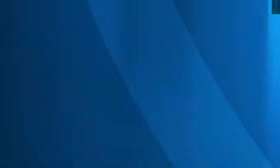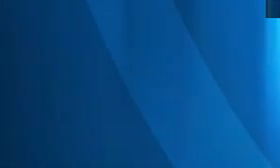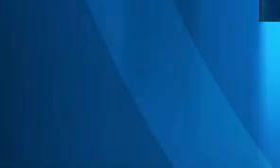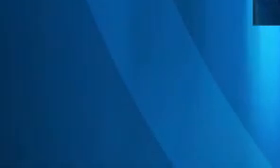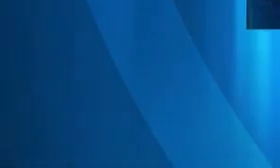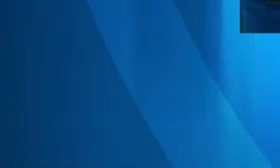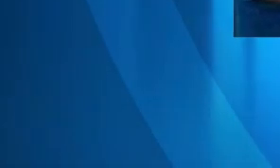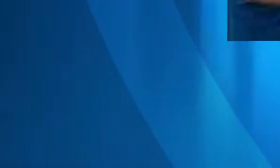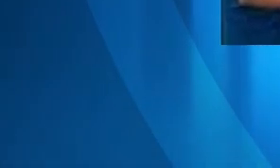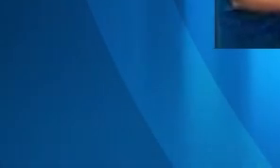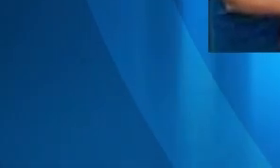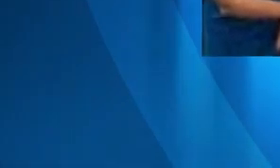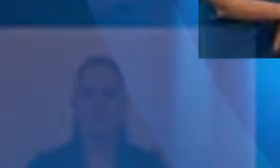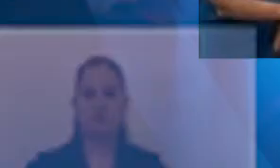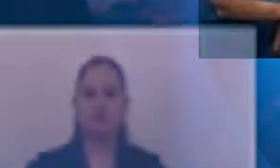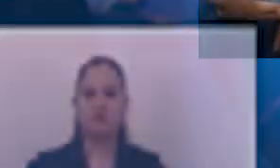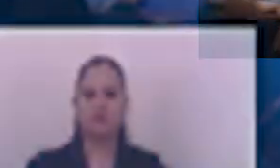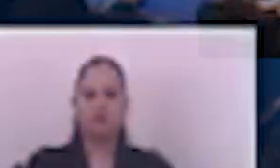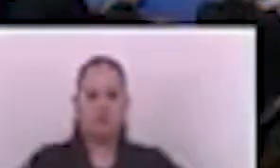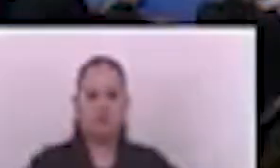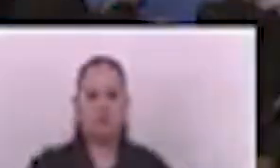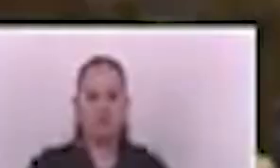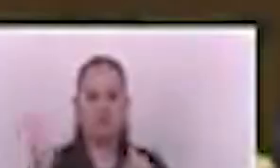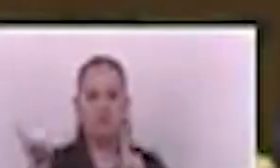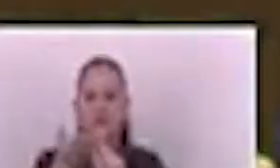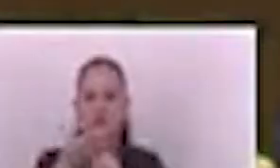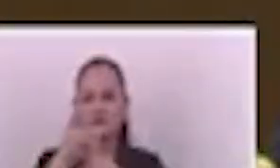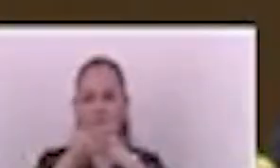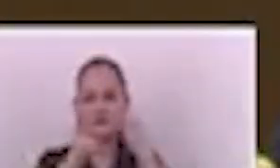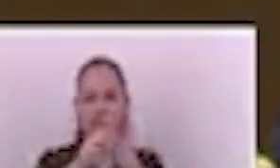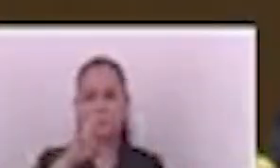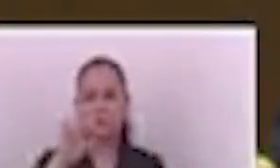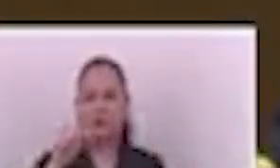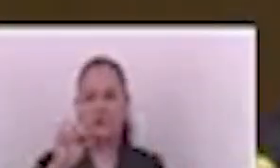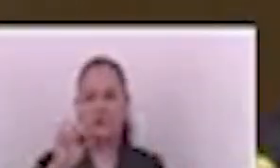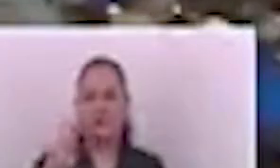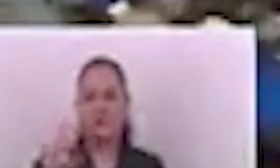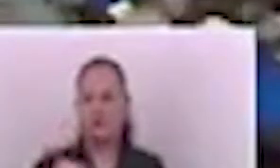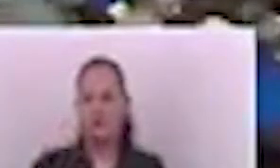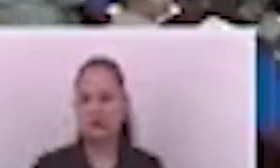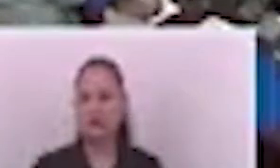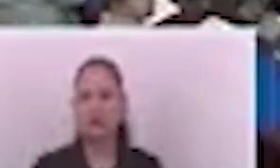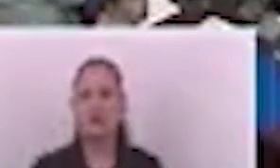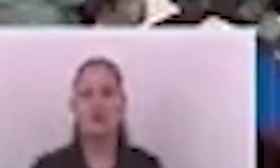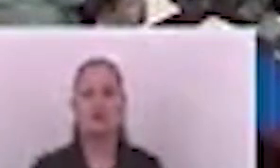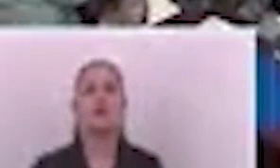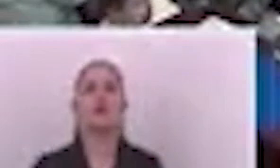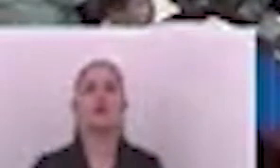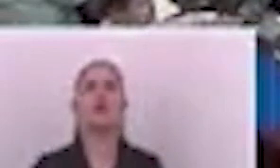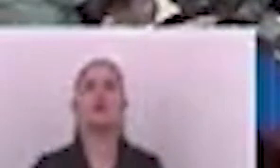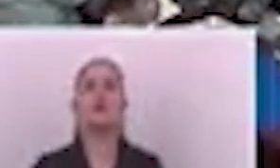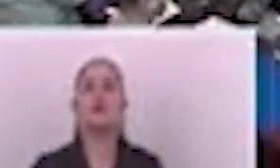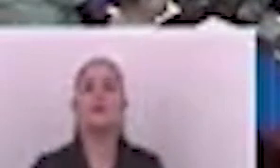mil 51 dólares al Ministerio de Obras Públicas para continuar la construcción del periférico Gerardo barrios en San Miguel el proyecto de carretera